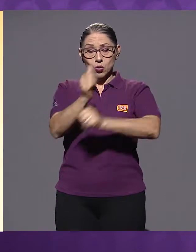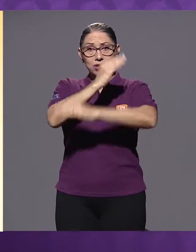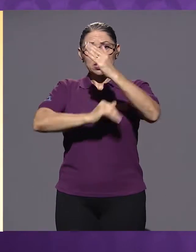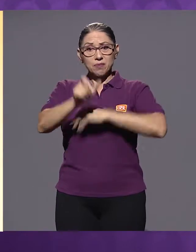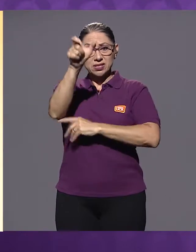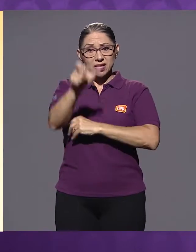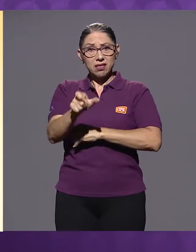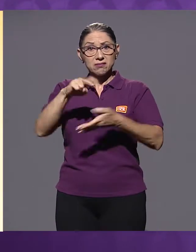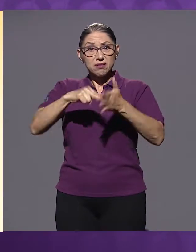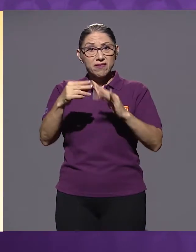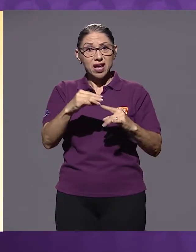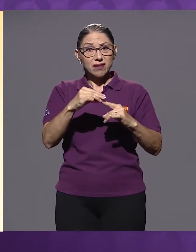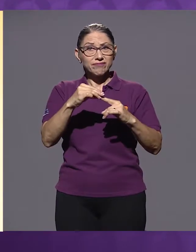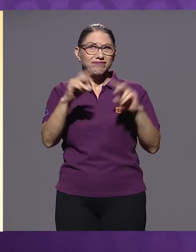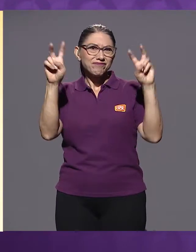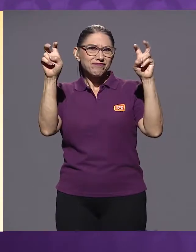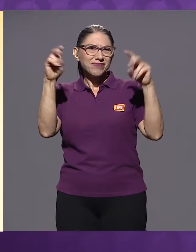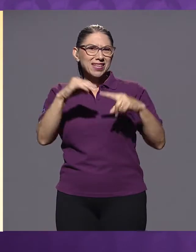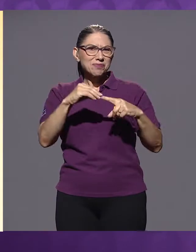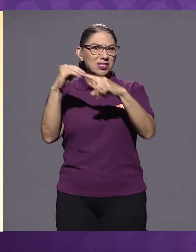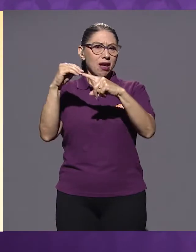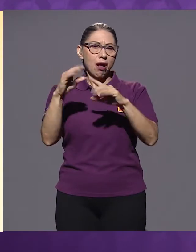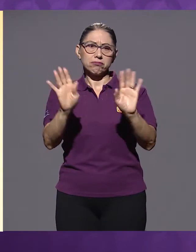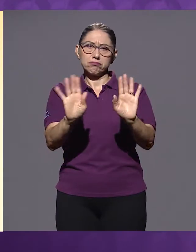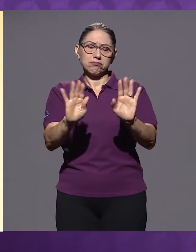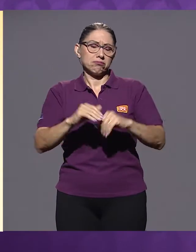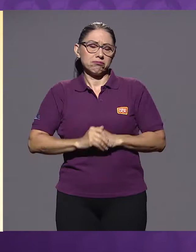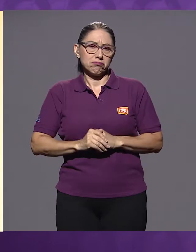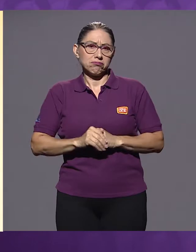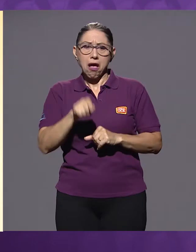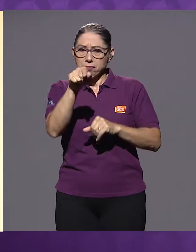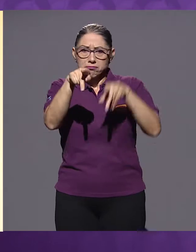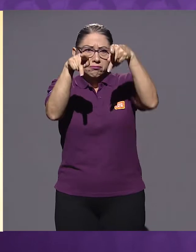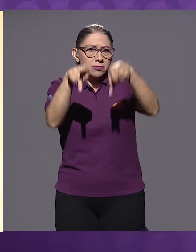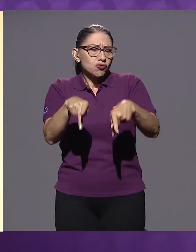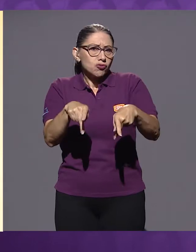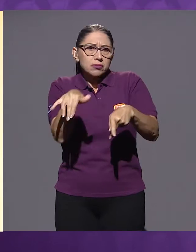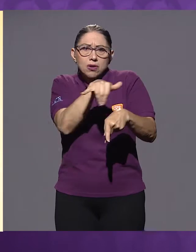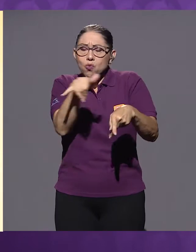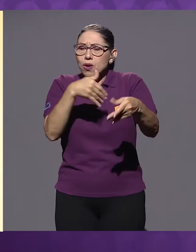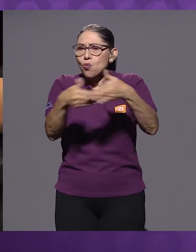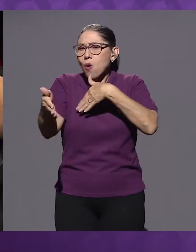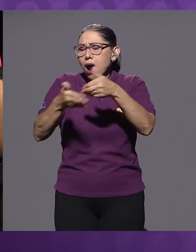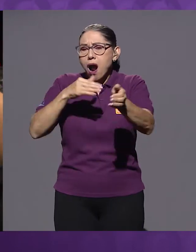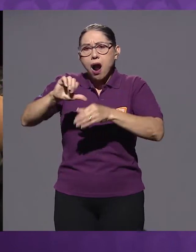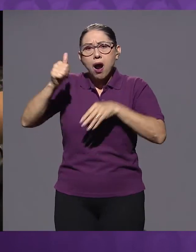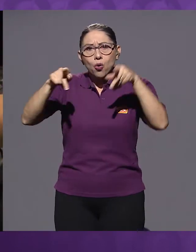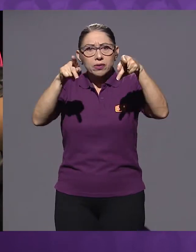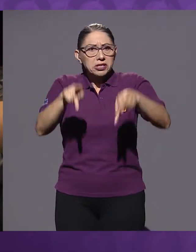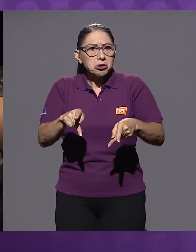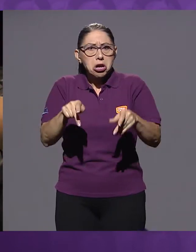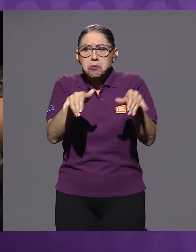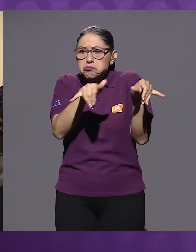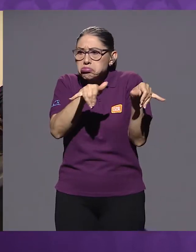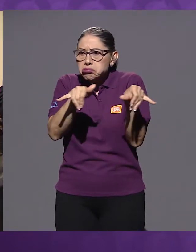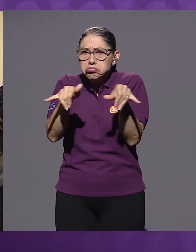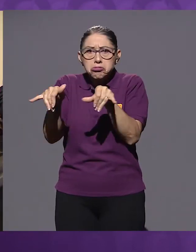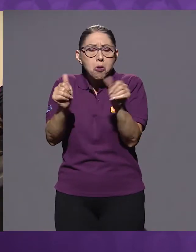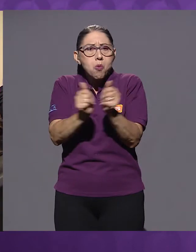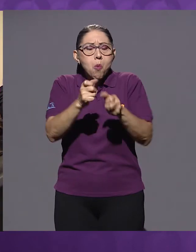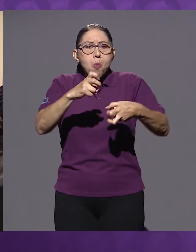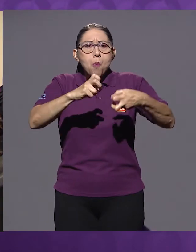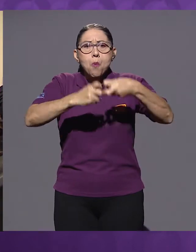no te hace especial, entre comillas, de ninguna manera. Son personas como cualquier otra persona que